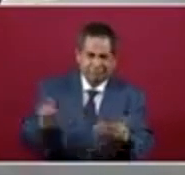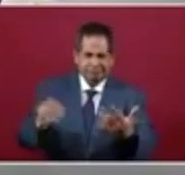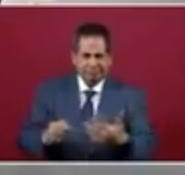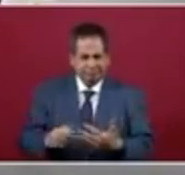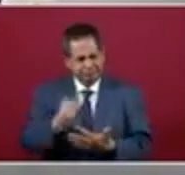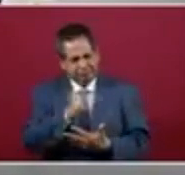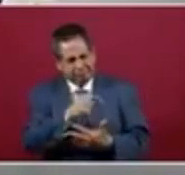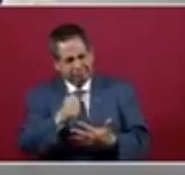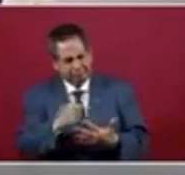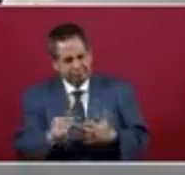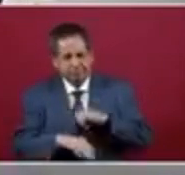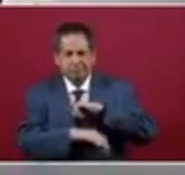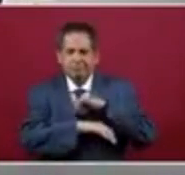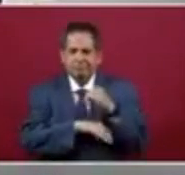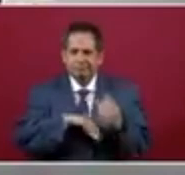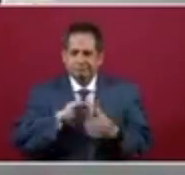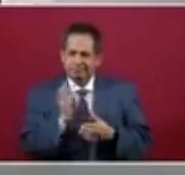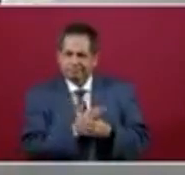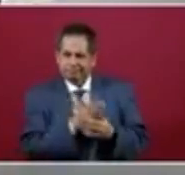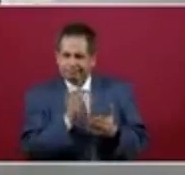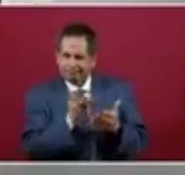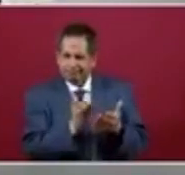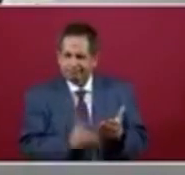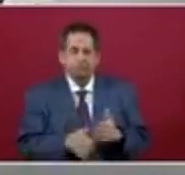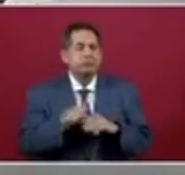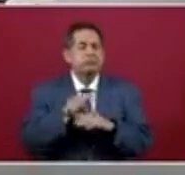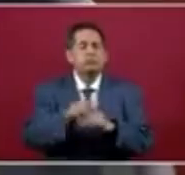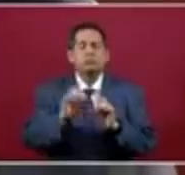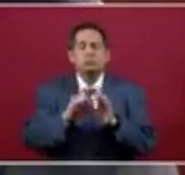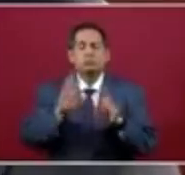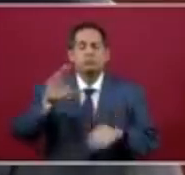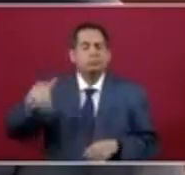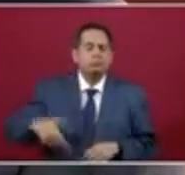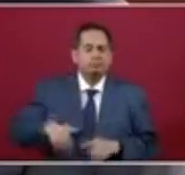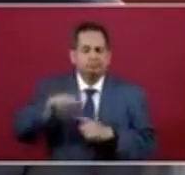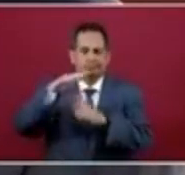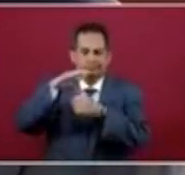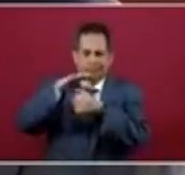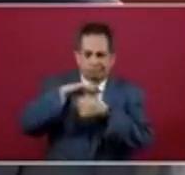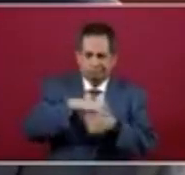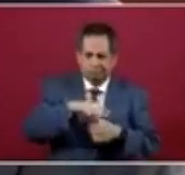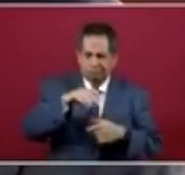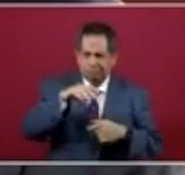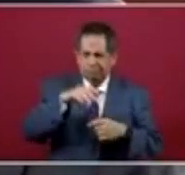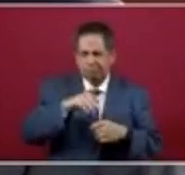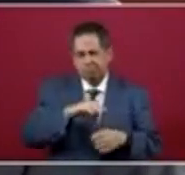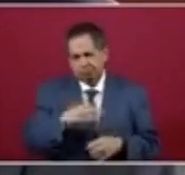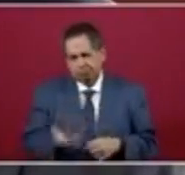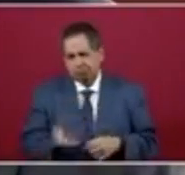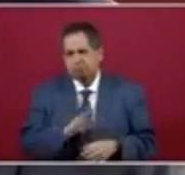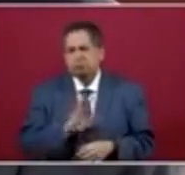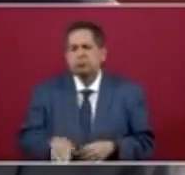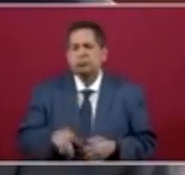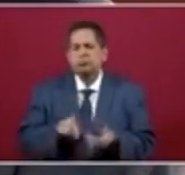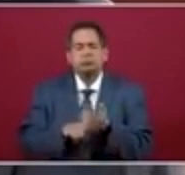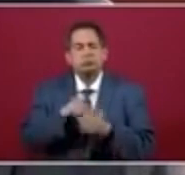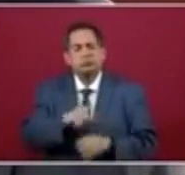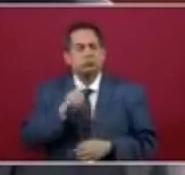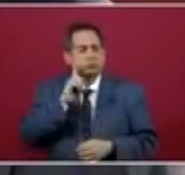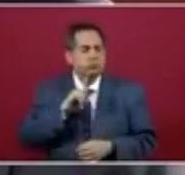elementos sobre el accidente donde perdieron la vida la gobernadora y su